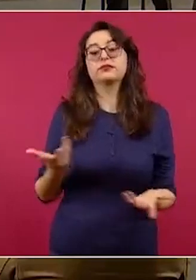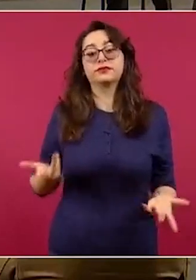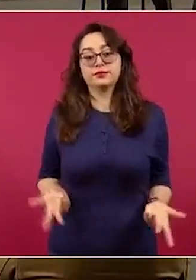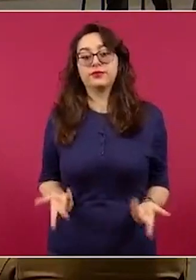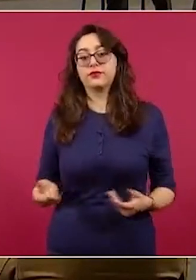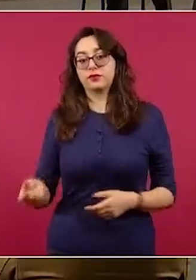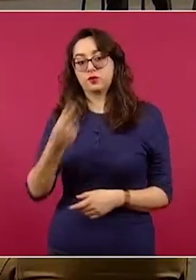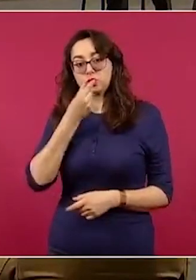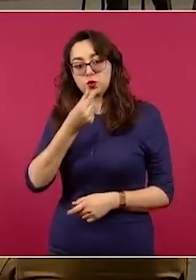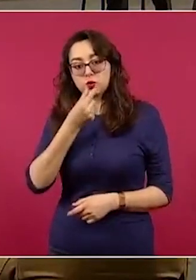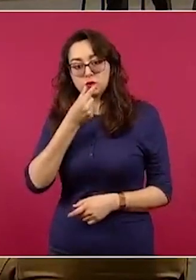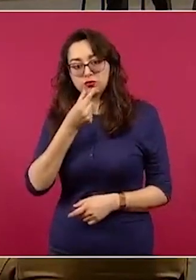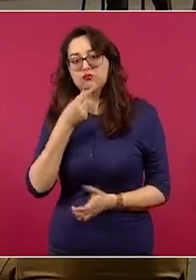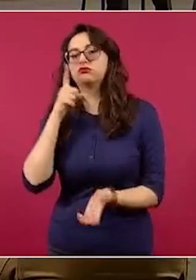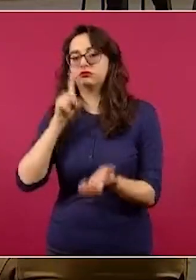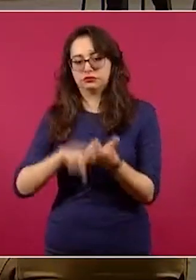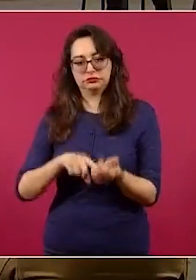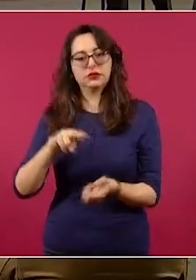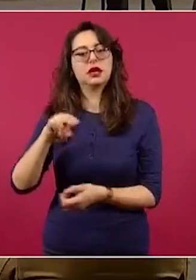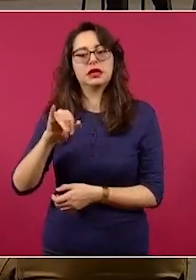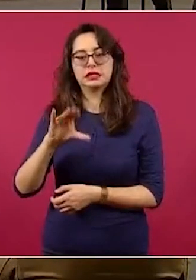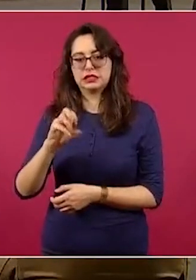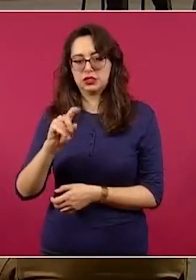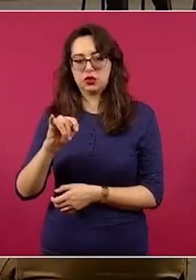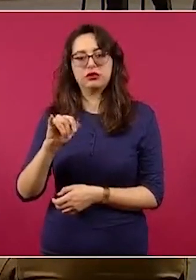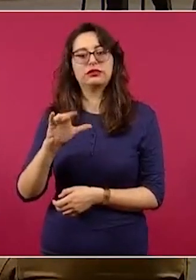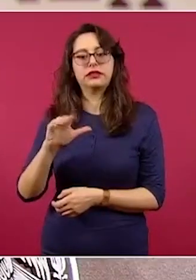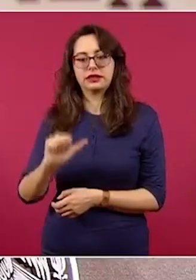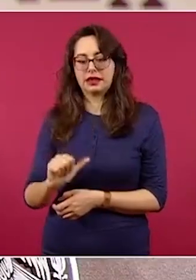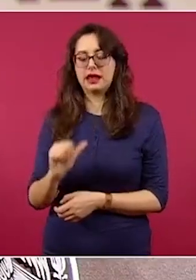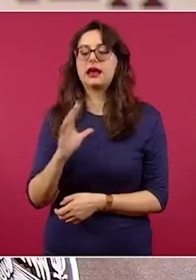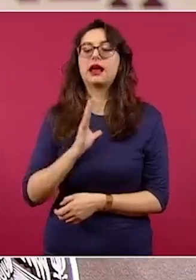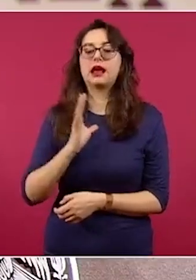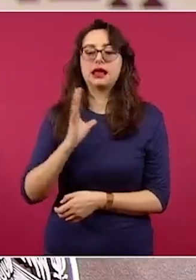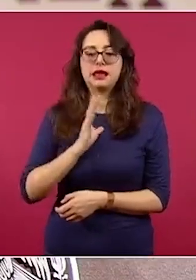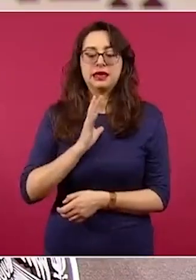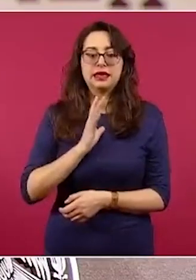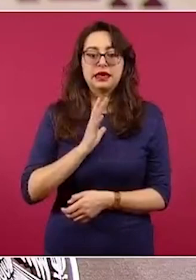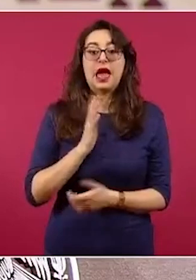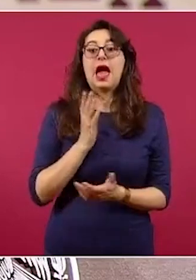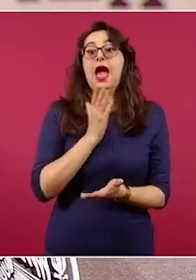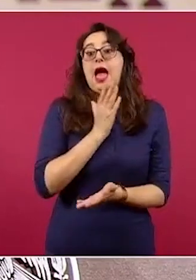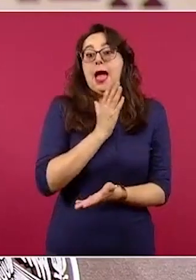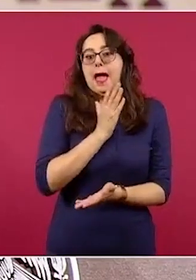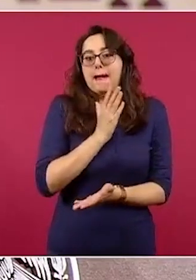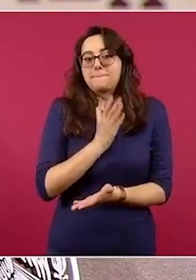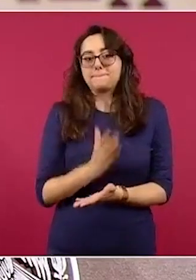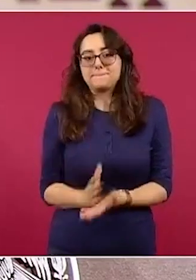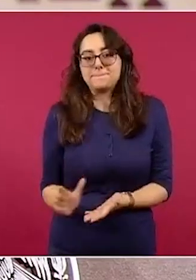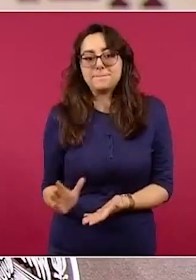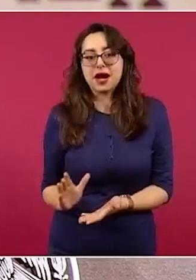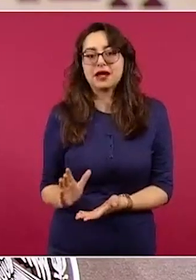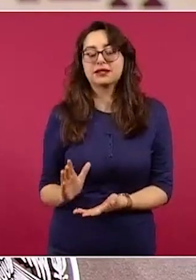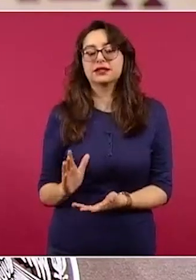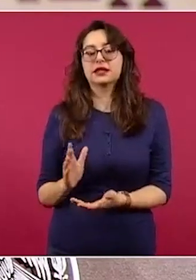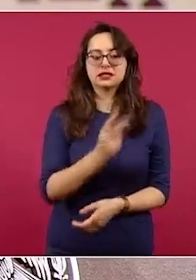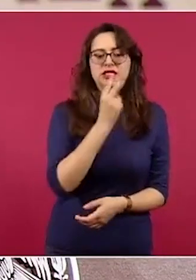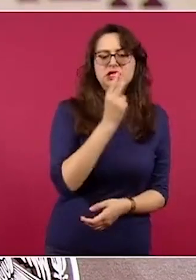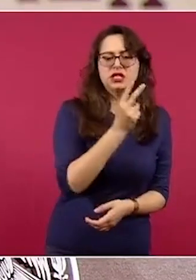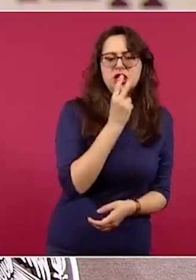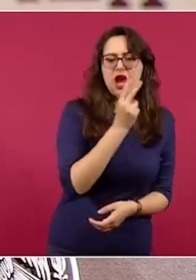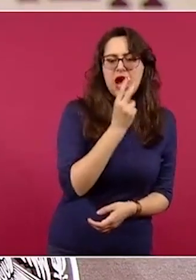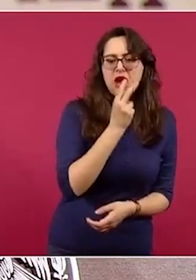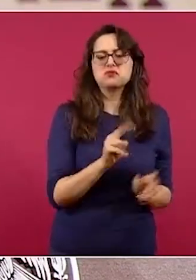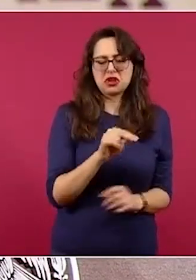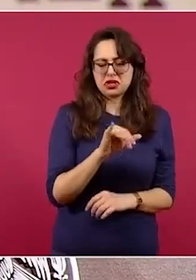dejan la nicotina. No solo eso, algunos de los vapeadores tienen un estímulo de nicotina hasta 100 veces mayor al